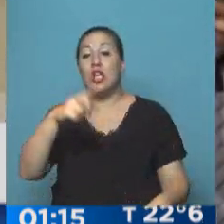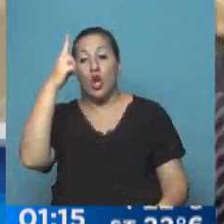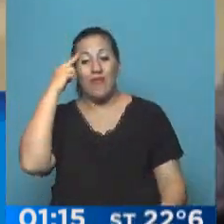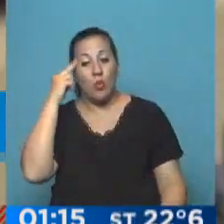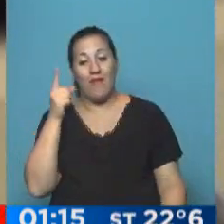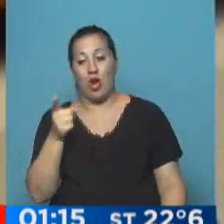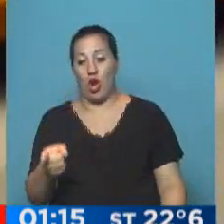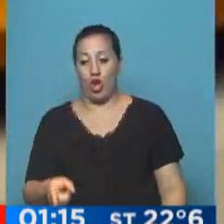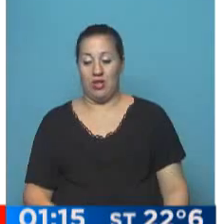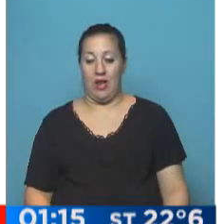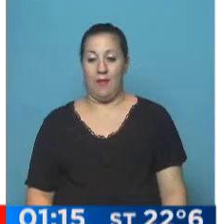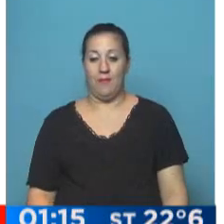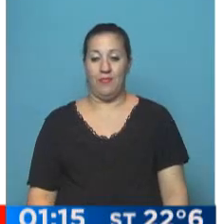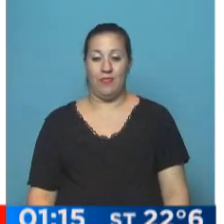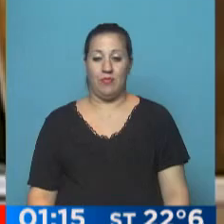contra.